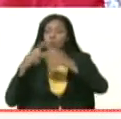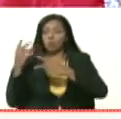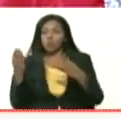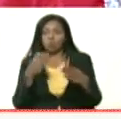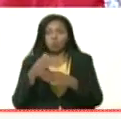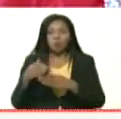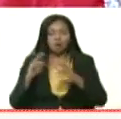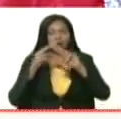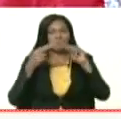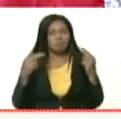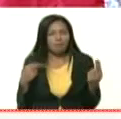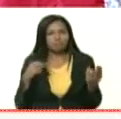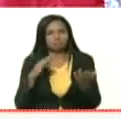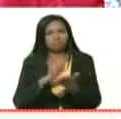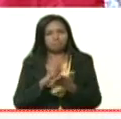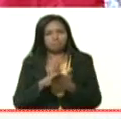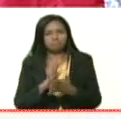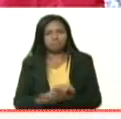en paz.